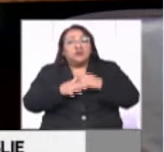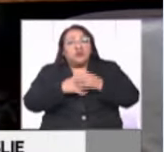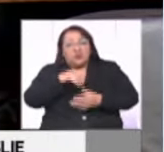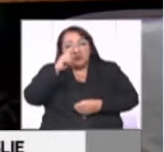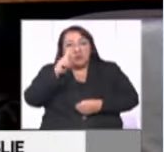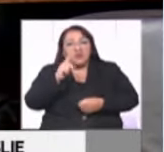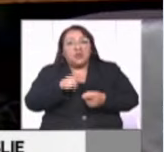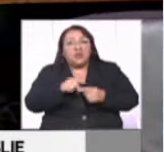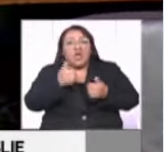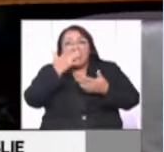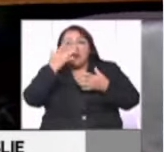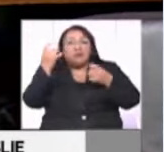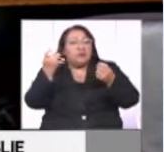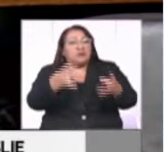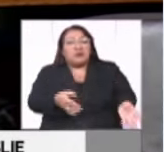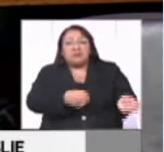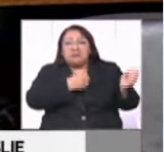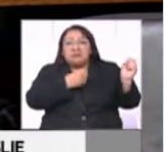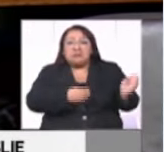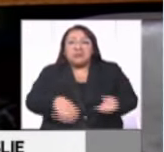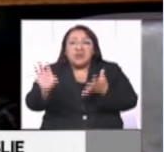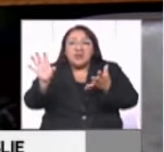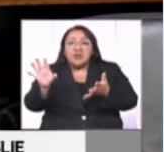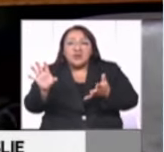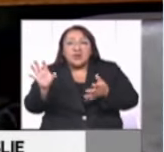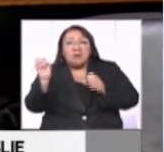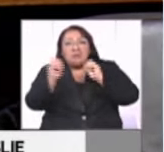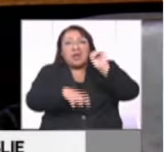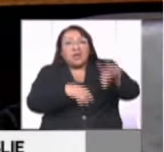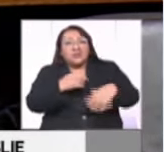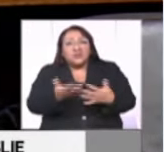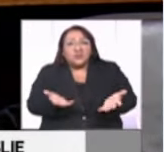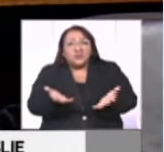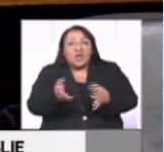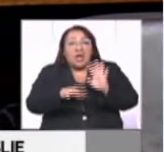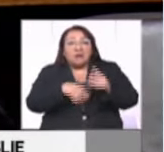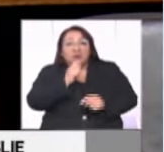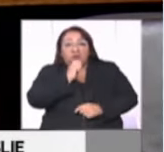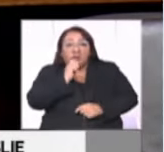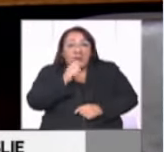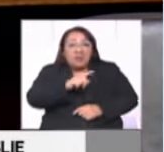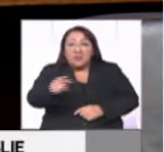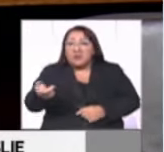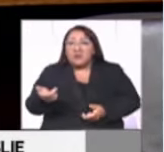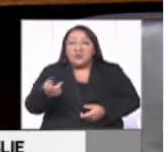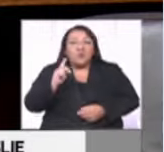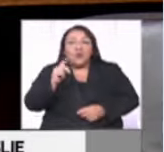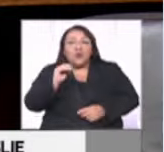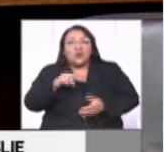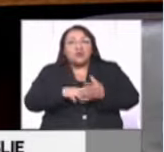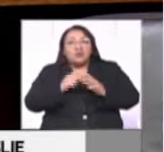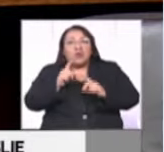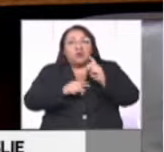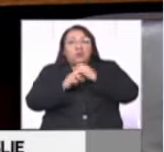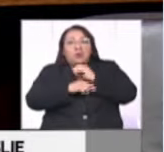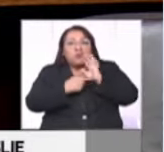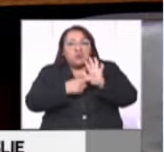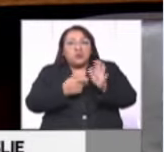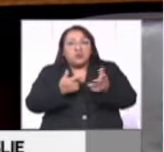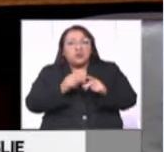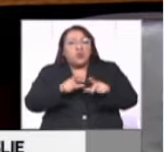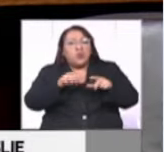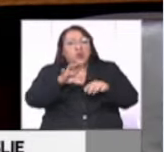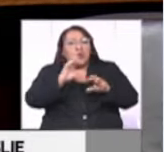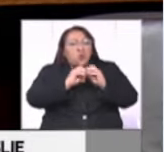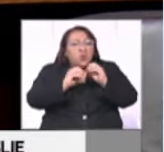presidente, abandonados, tirados, siendo basurales y siendo fumaderos. Porque no hemos sido capaces como país de apostar por la colaboración